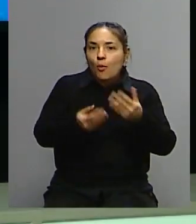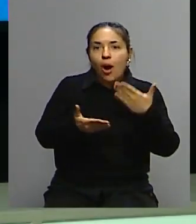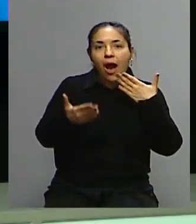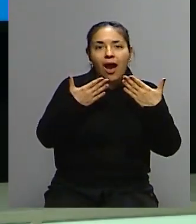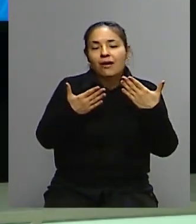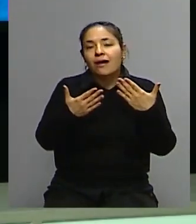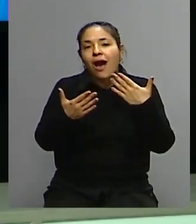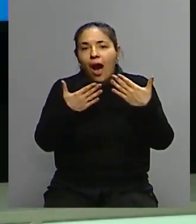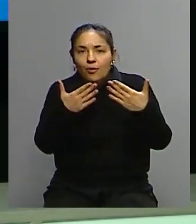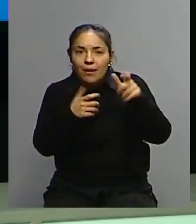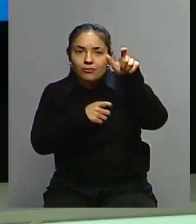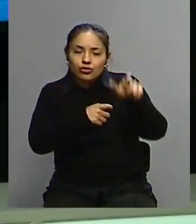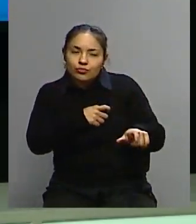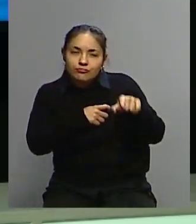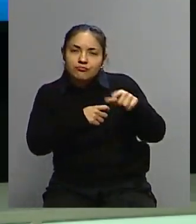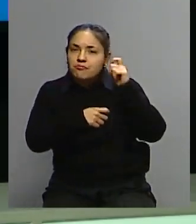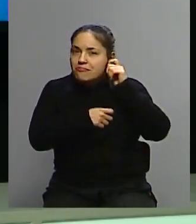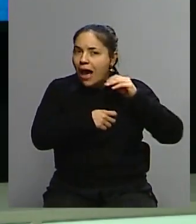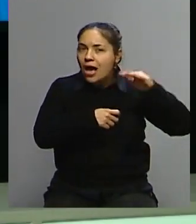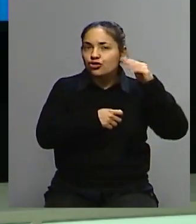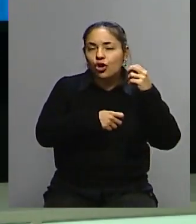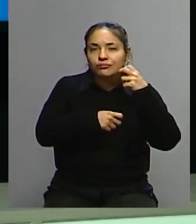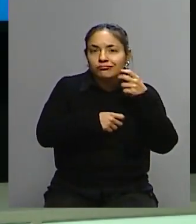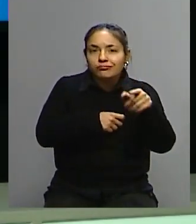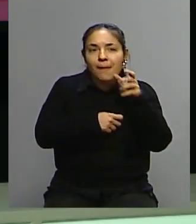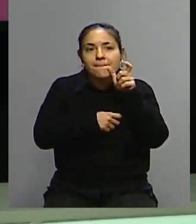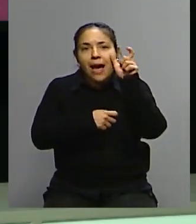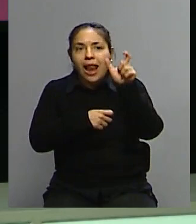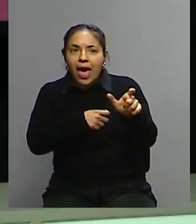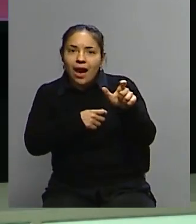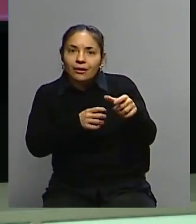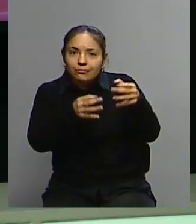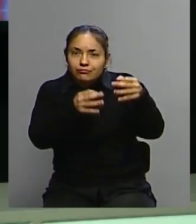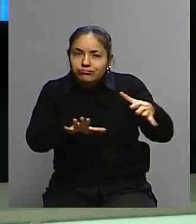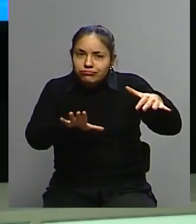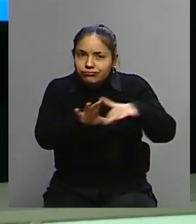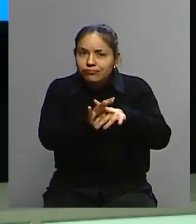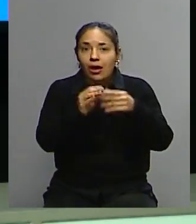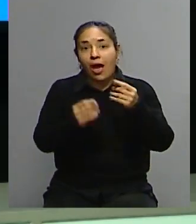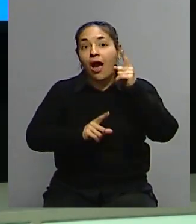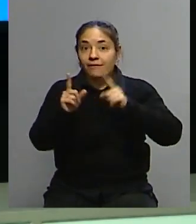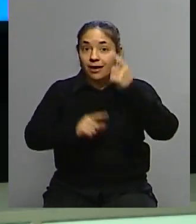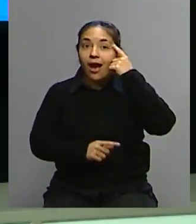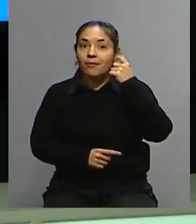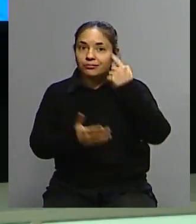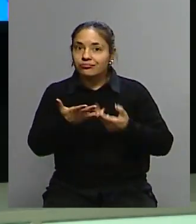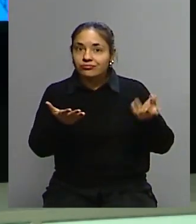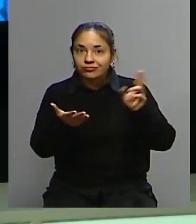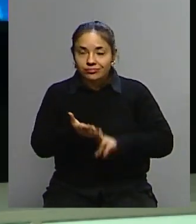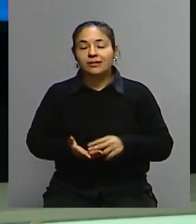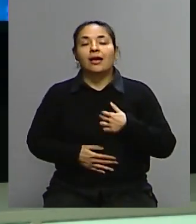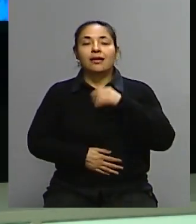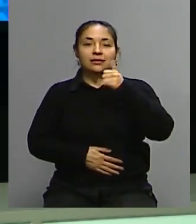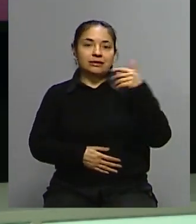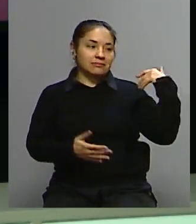cual. Es importante tener en cuenta ciertos términos. Lo que se utiliza ahora, en el último